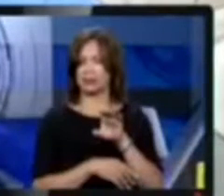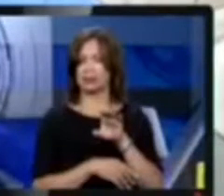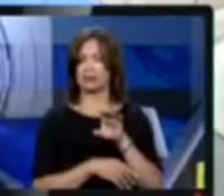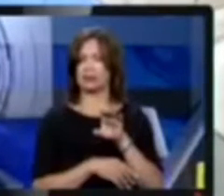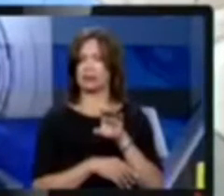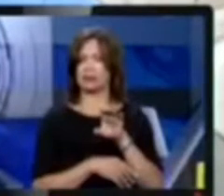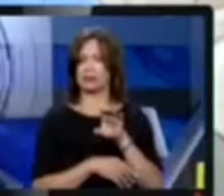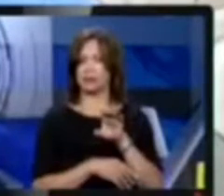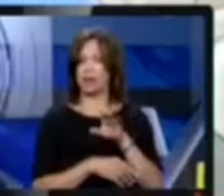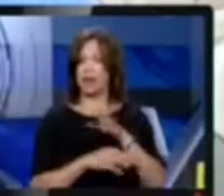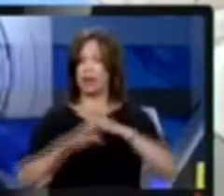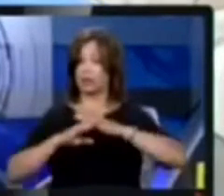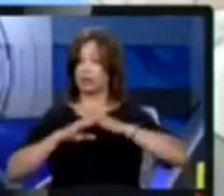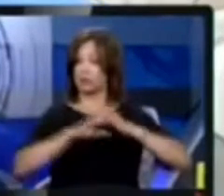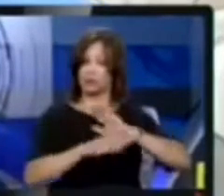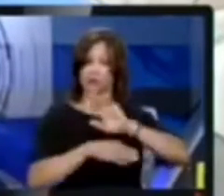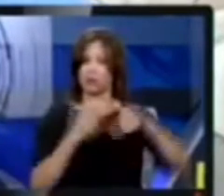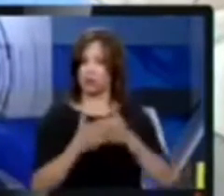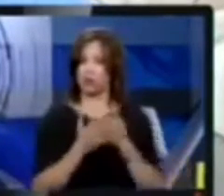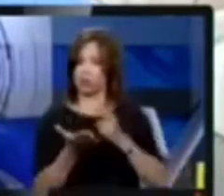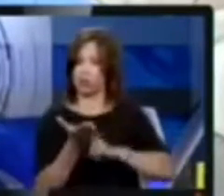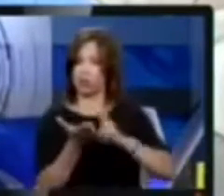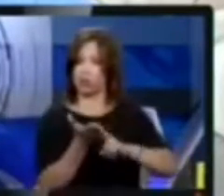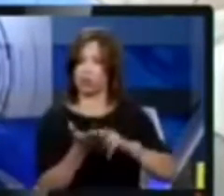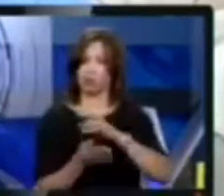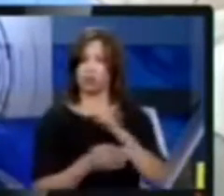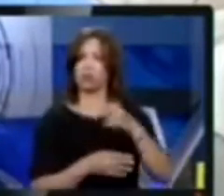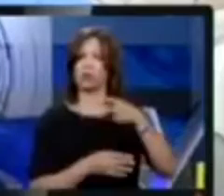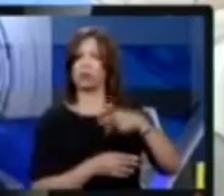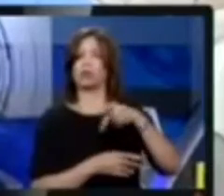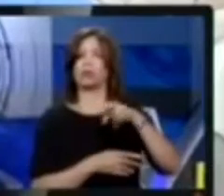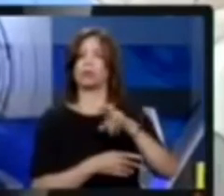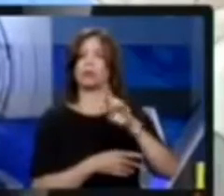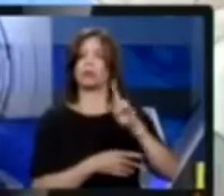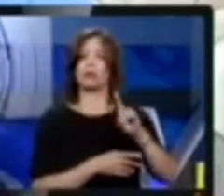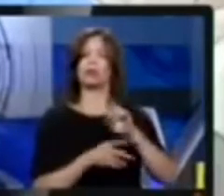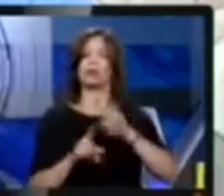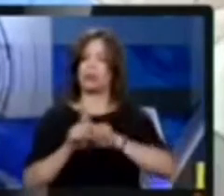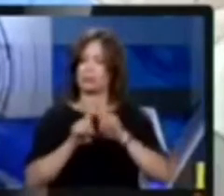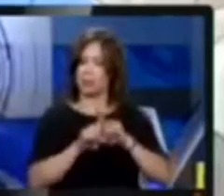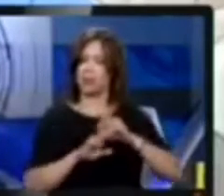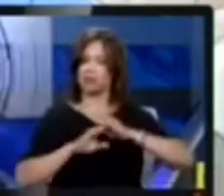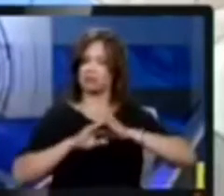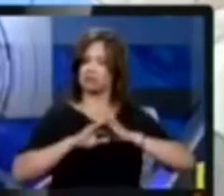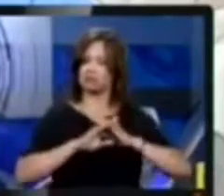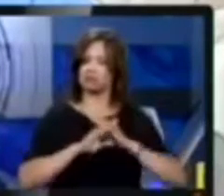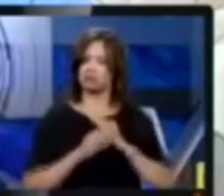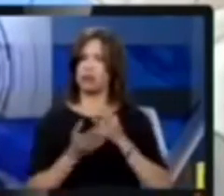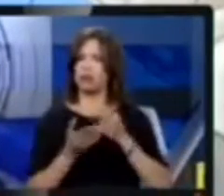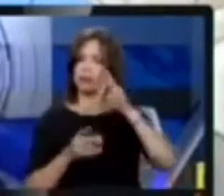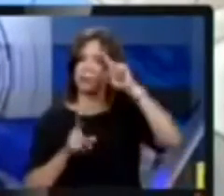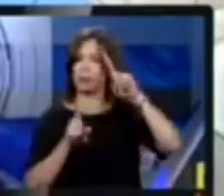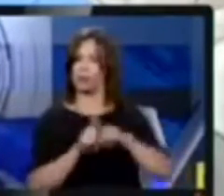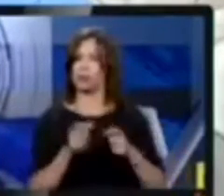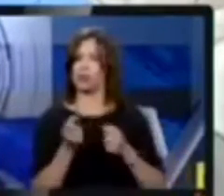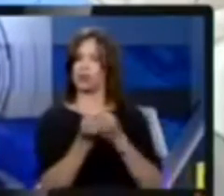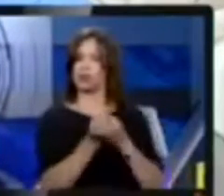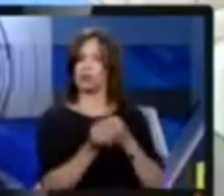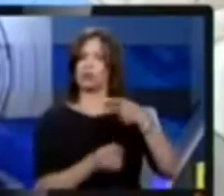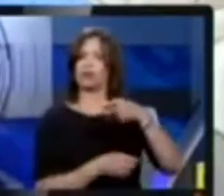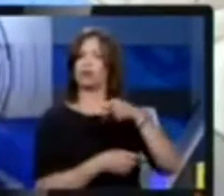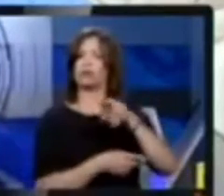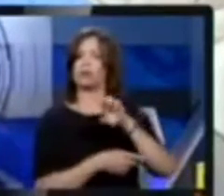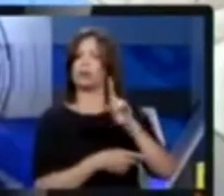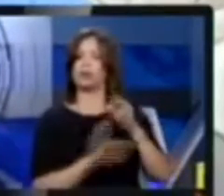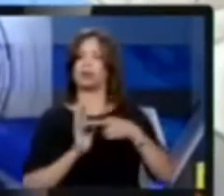Social Cristiano a defender todos esos contratos, y los del PRD a defenderlo también. Su propio partido. Los voceros del